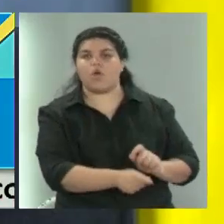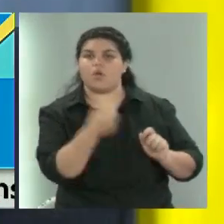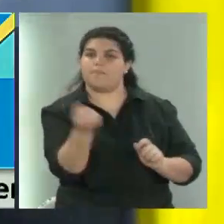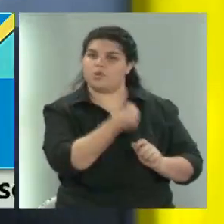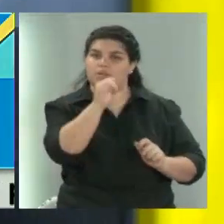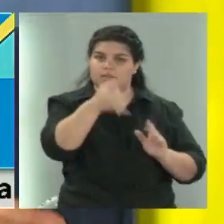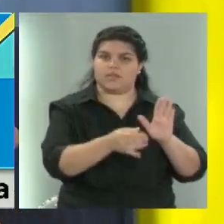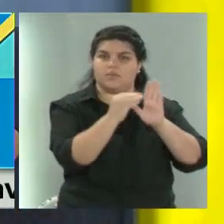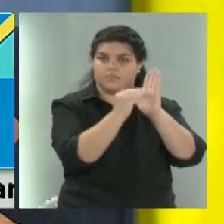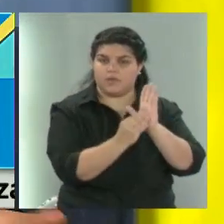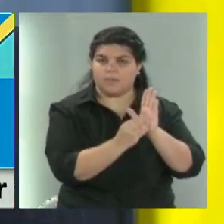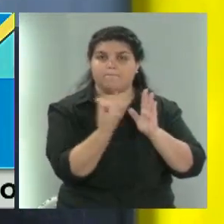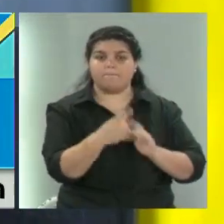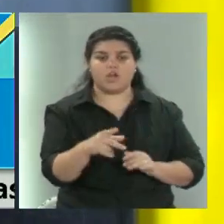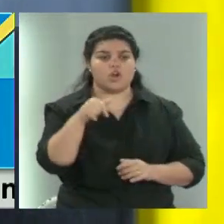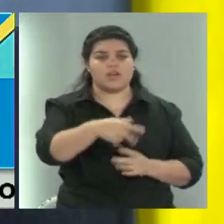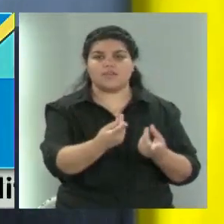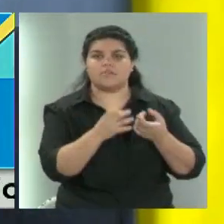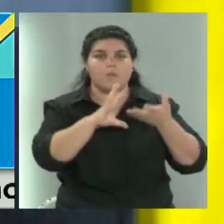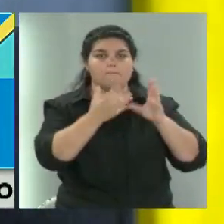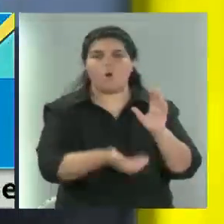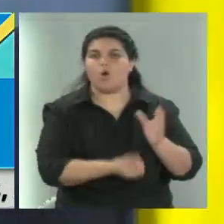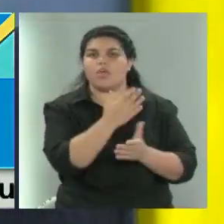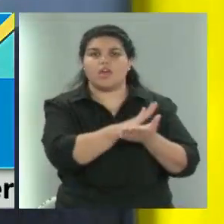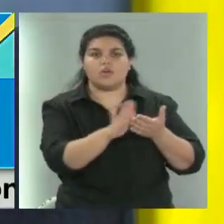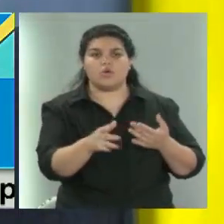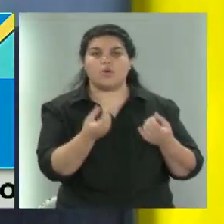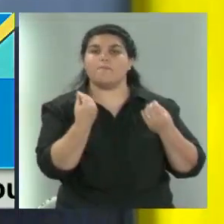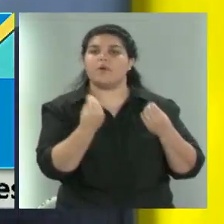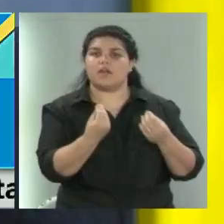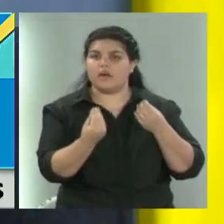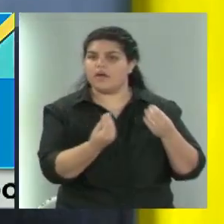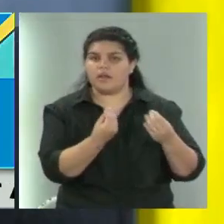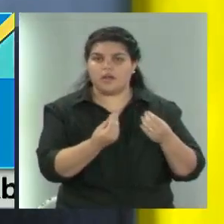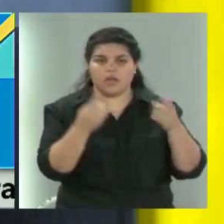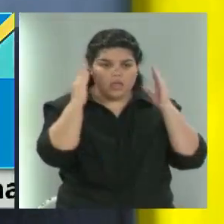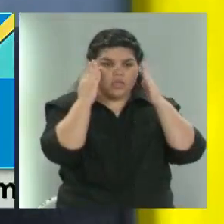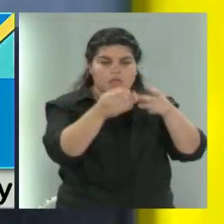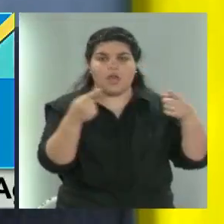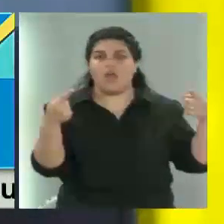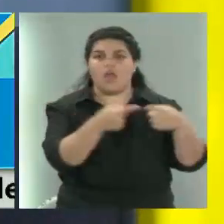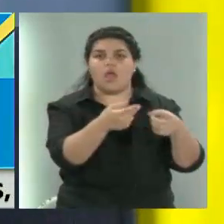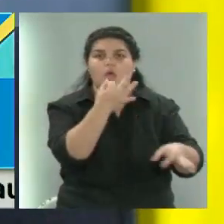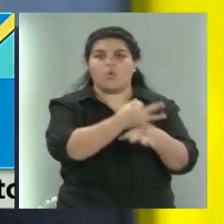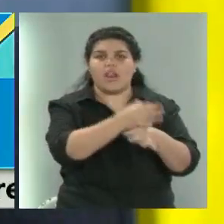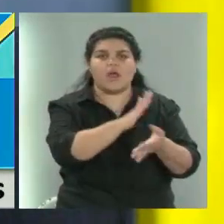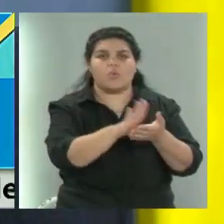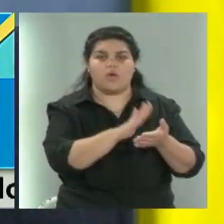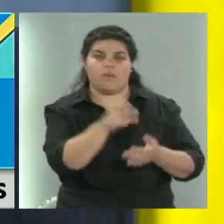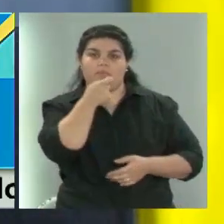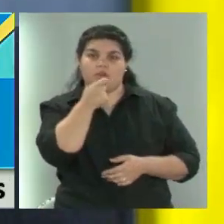hacer concursos modernos, pensando en la escuela nueva que queremos. Por ejemplo, que el docente presente un proyecto. Si